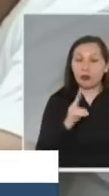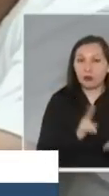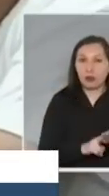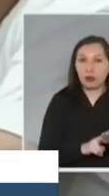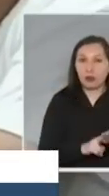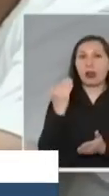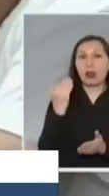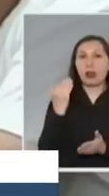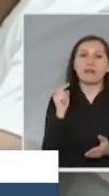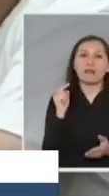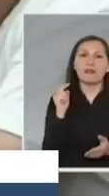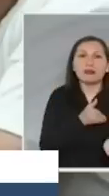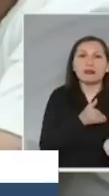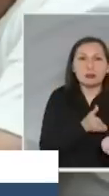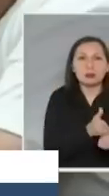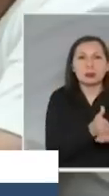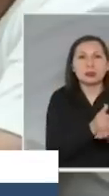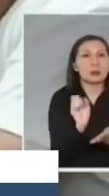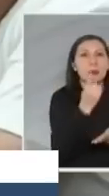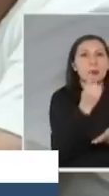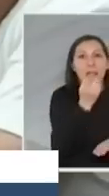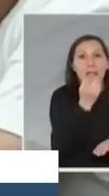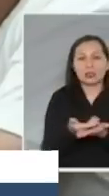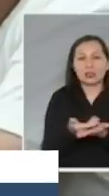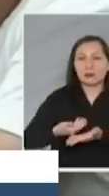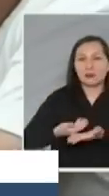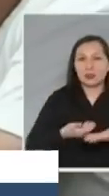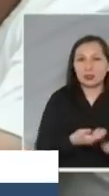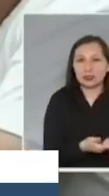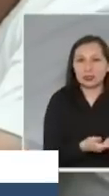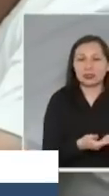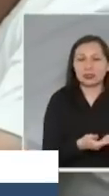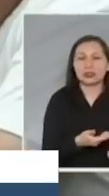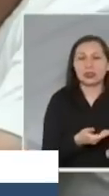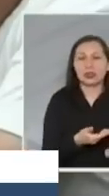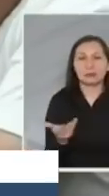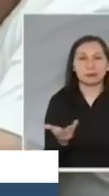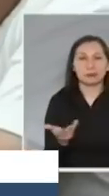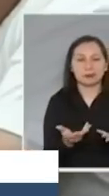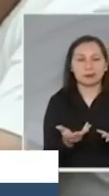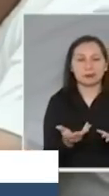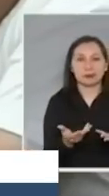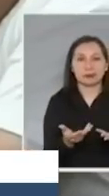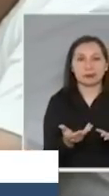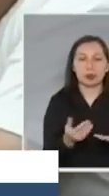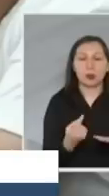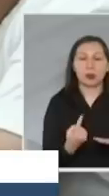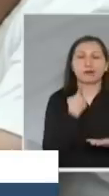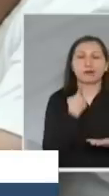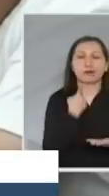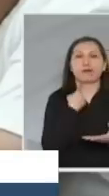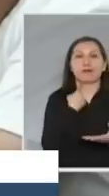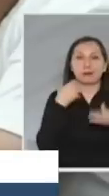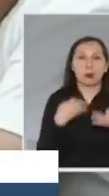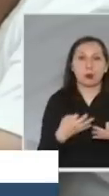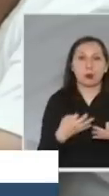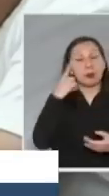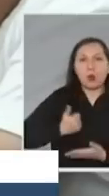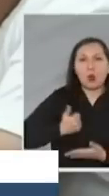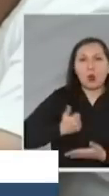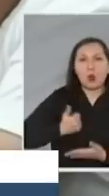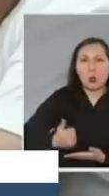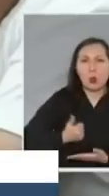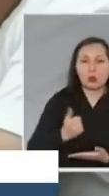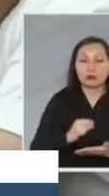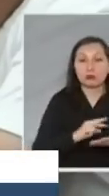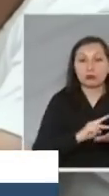paso en falso en nuestra primera visita, en donde pecamos de voluntarismo y donde